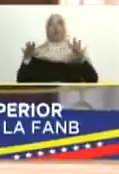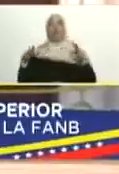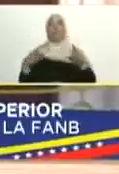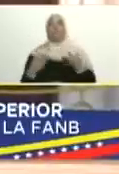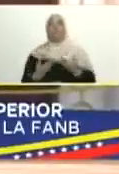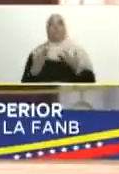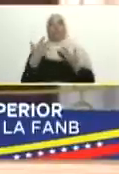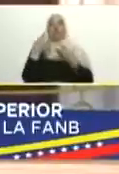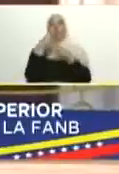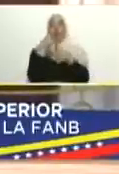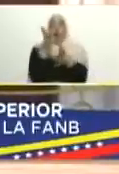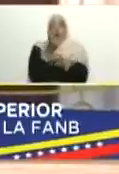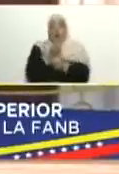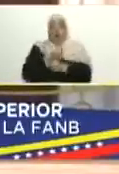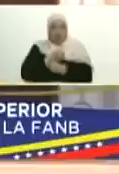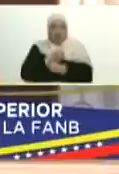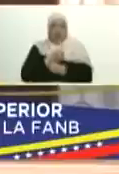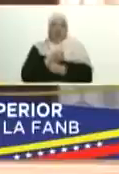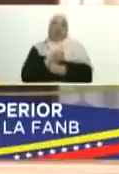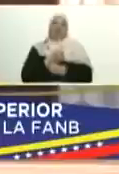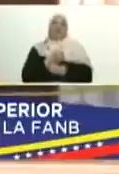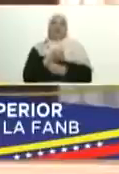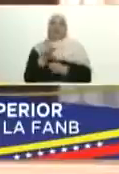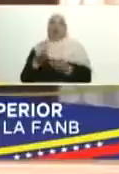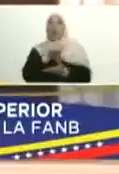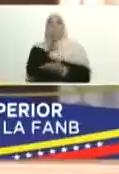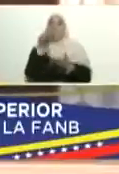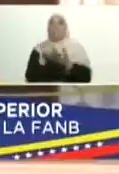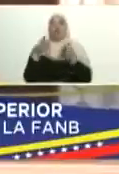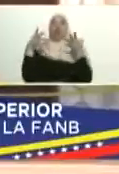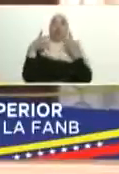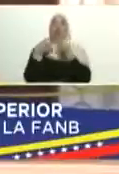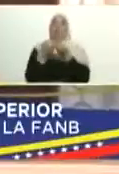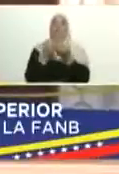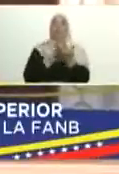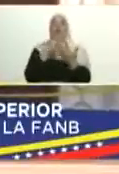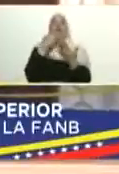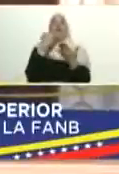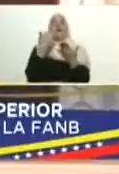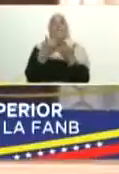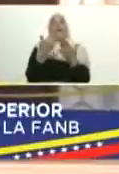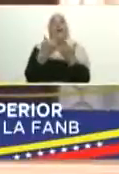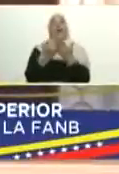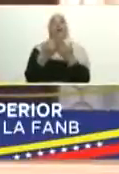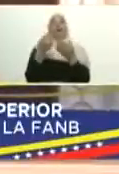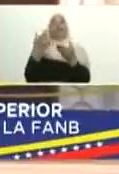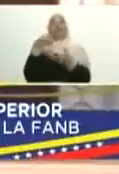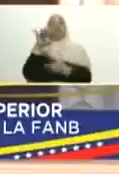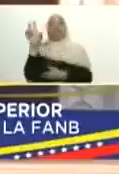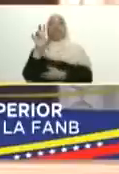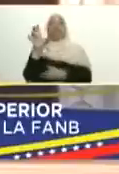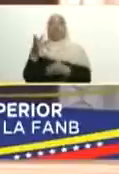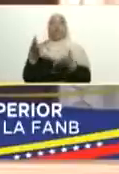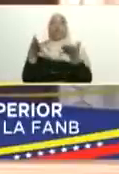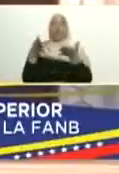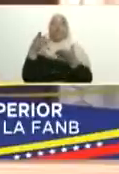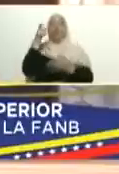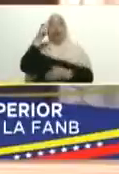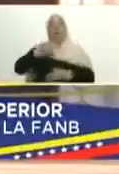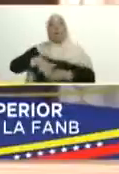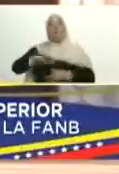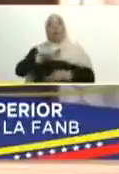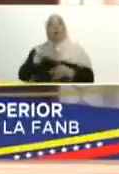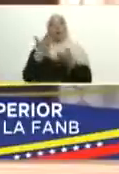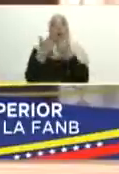más confiable, más completo, acompañado del Plan República, que es el plan para garantizarle al pueblo su